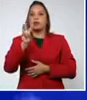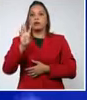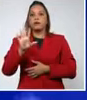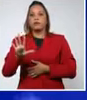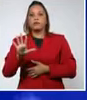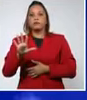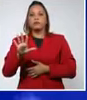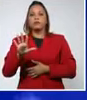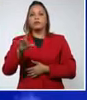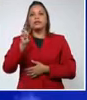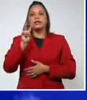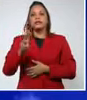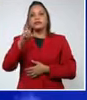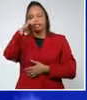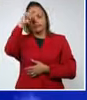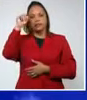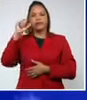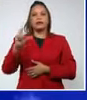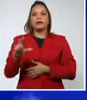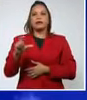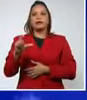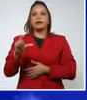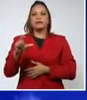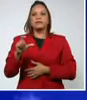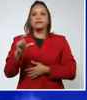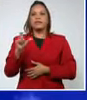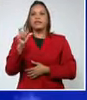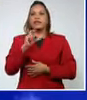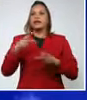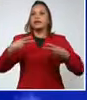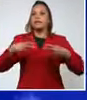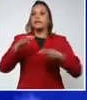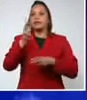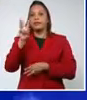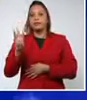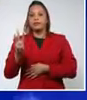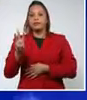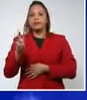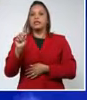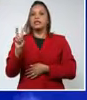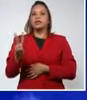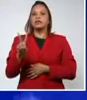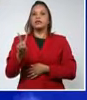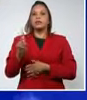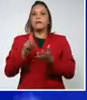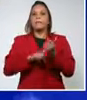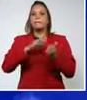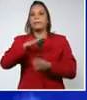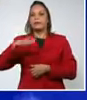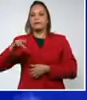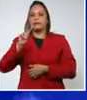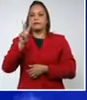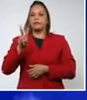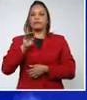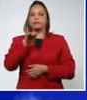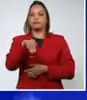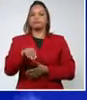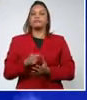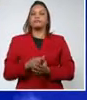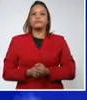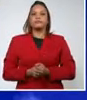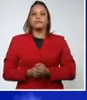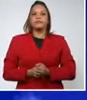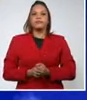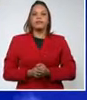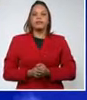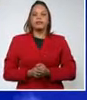municipio Santa Clara, 3 en Cayo Arién y 2 en el municipio Placetas. Santi Espíritus,